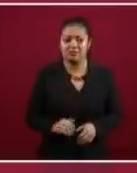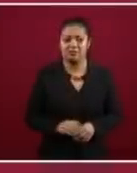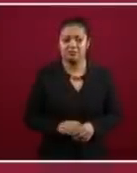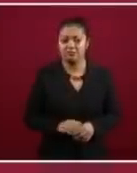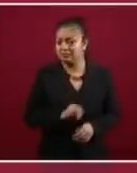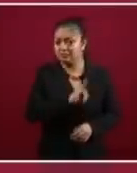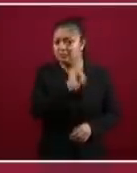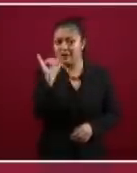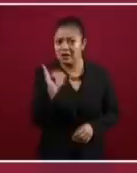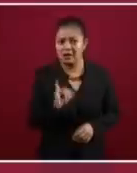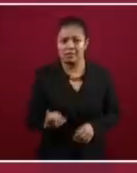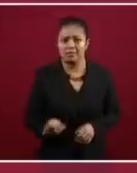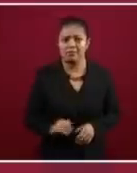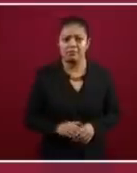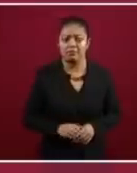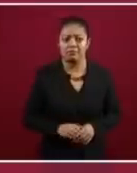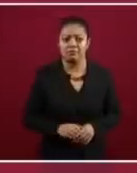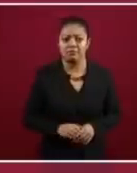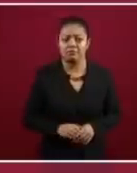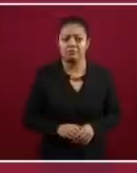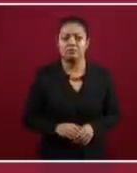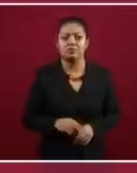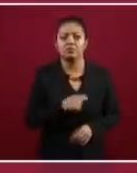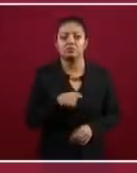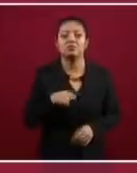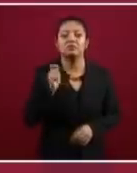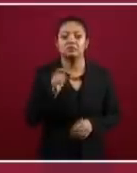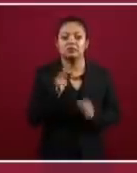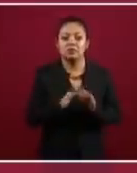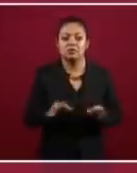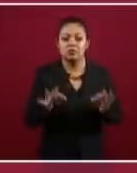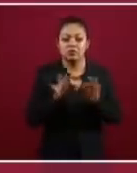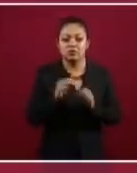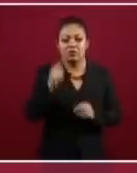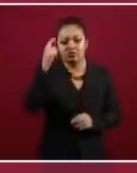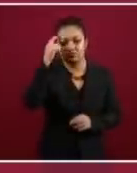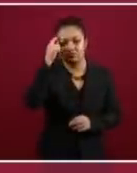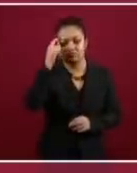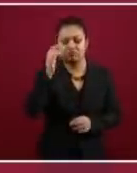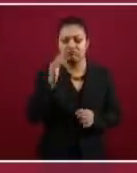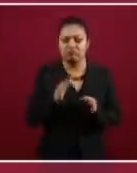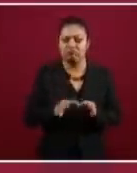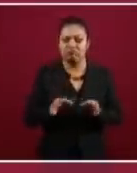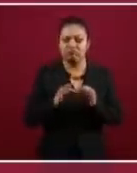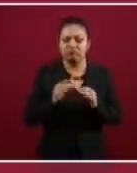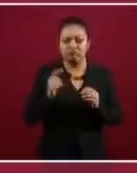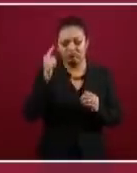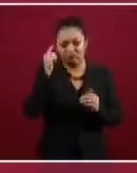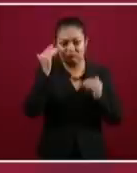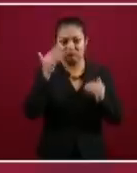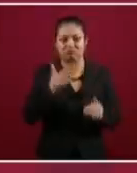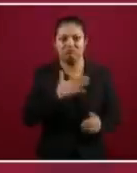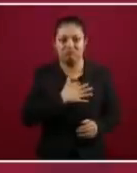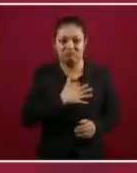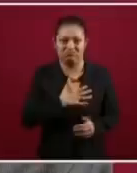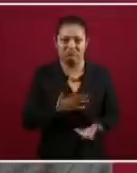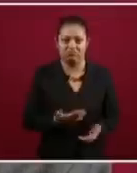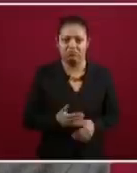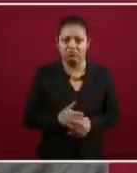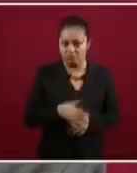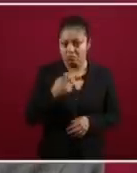jamás, tenemos autoridad moral, por eso no han podido con nosotros.